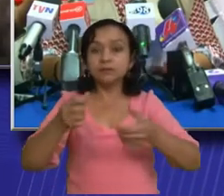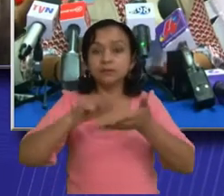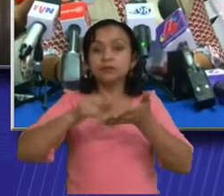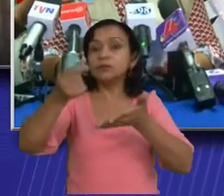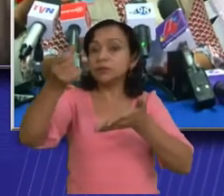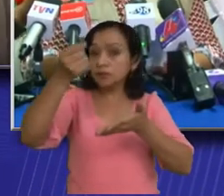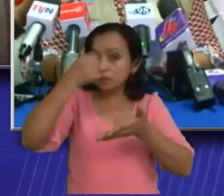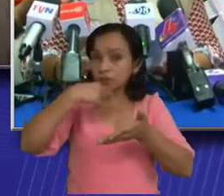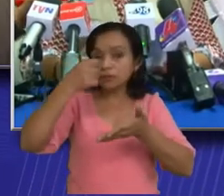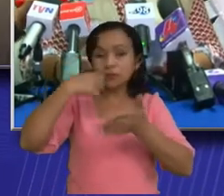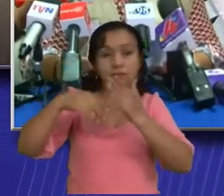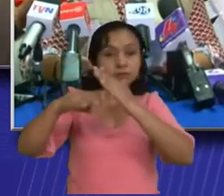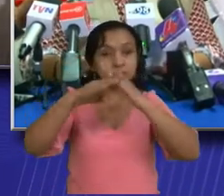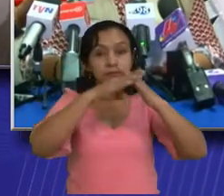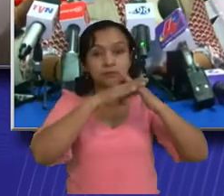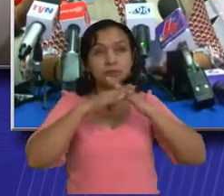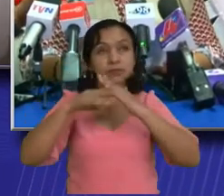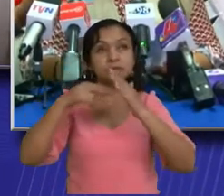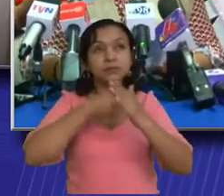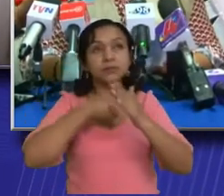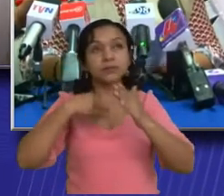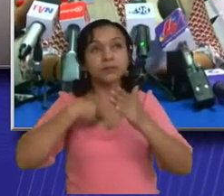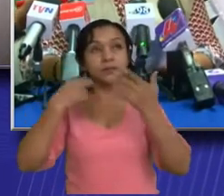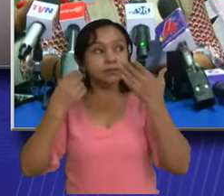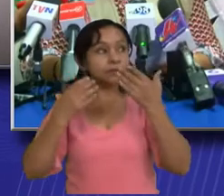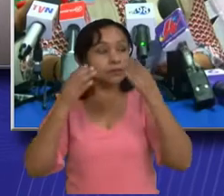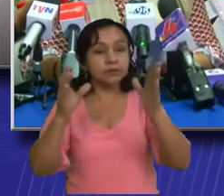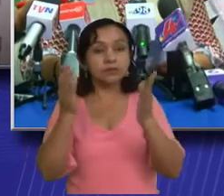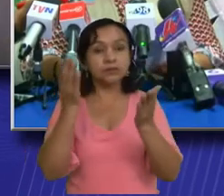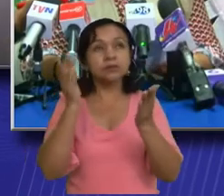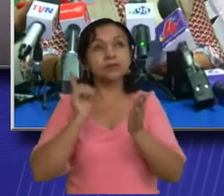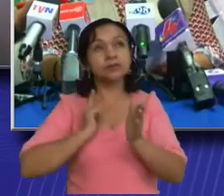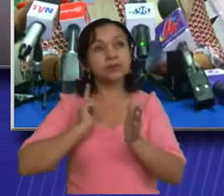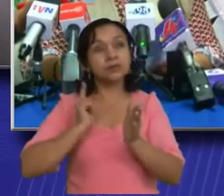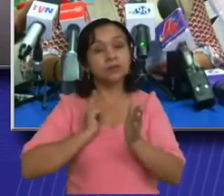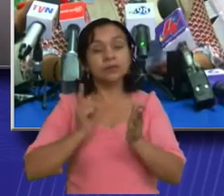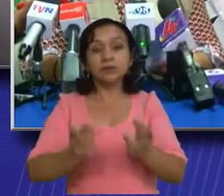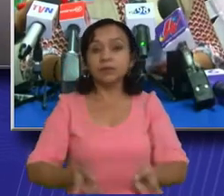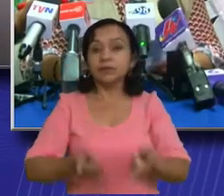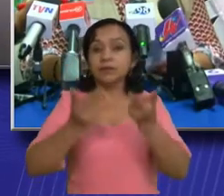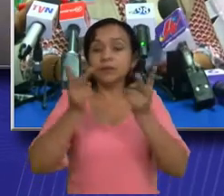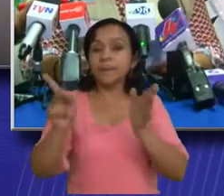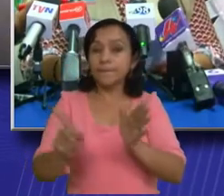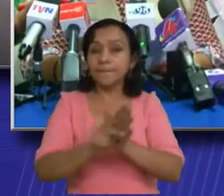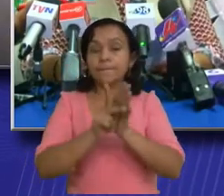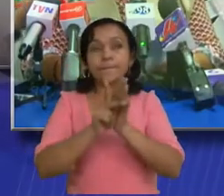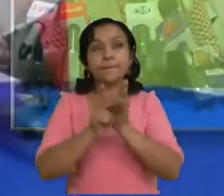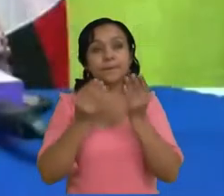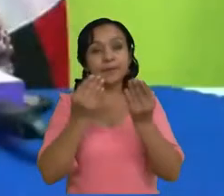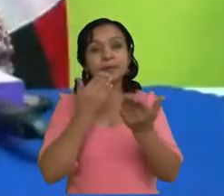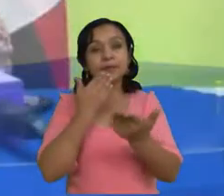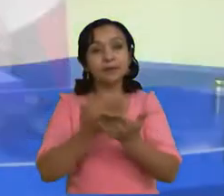adecuado para evitar complicaciones o situaciones de riesgo que pongan la vida en peligro. Muchas